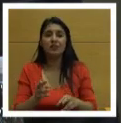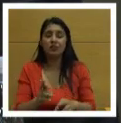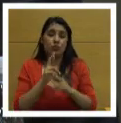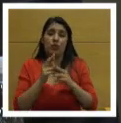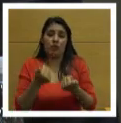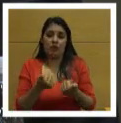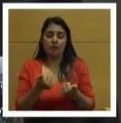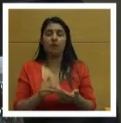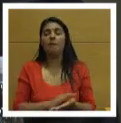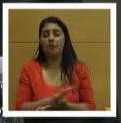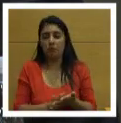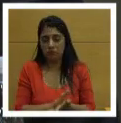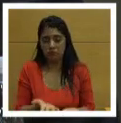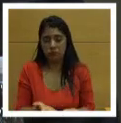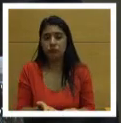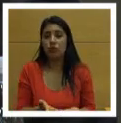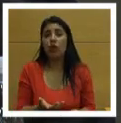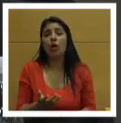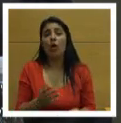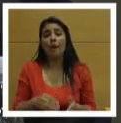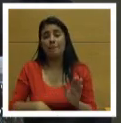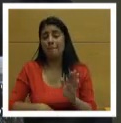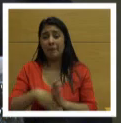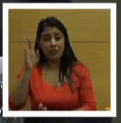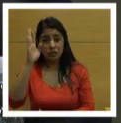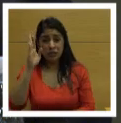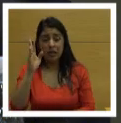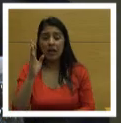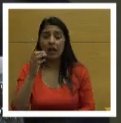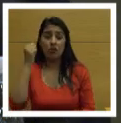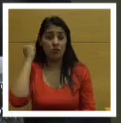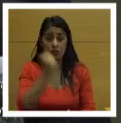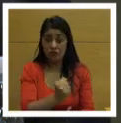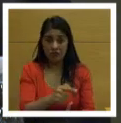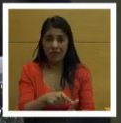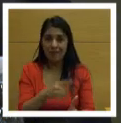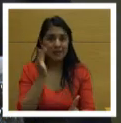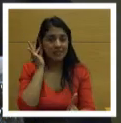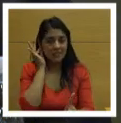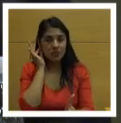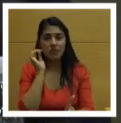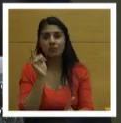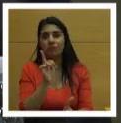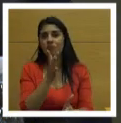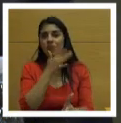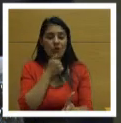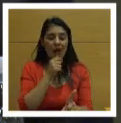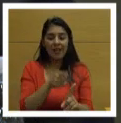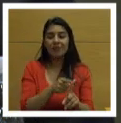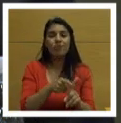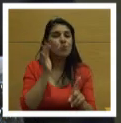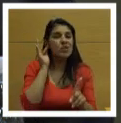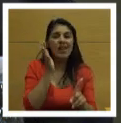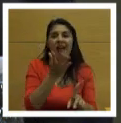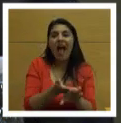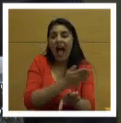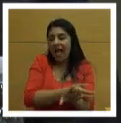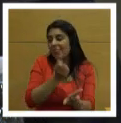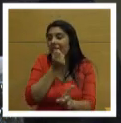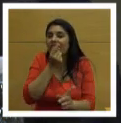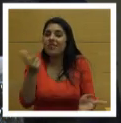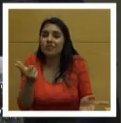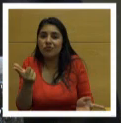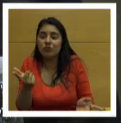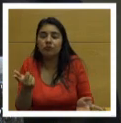ejemplo de ellos es que la mayoría de los casos, los femicidios no van acompañados de denuncias previas. Entonces